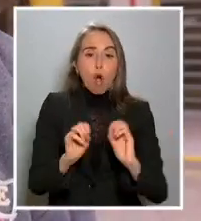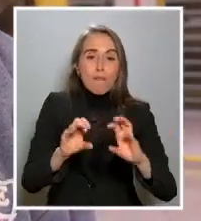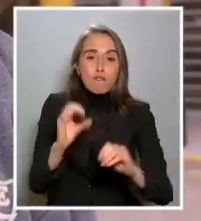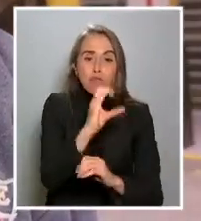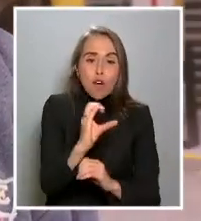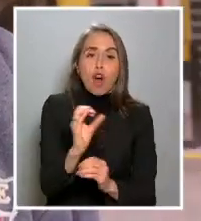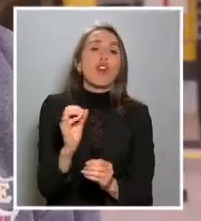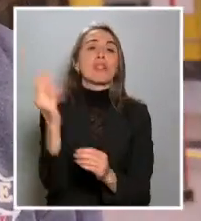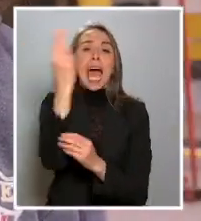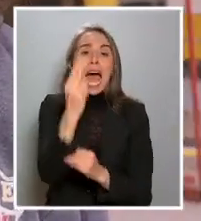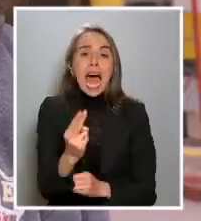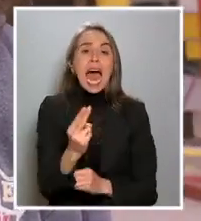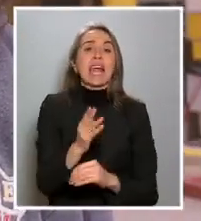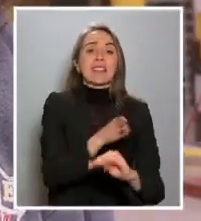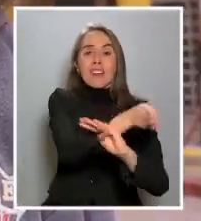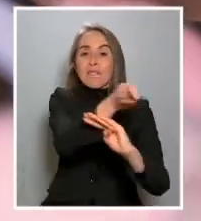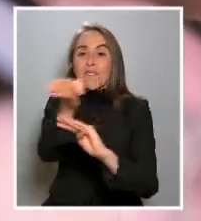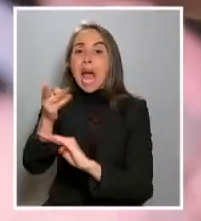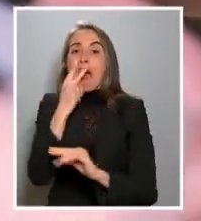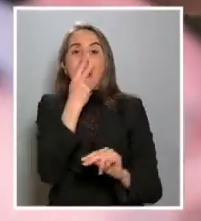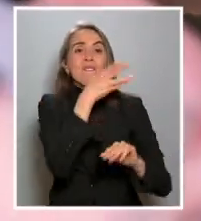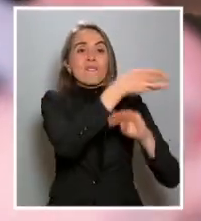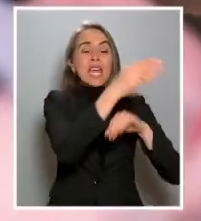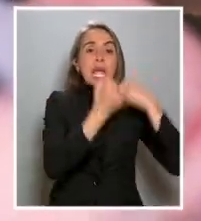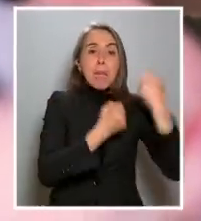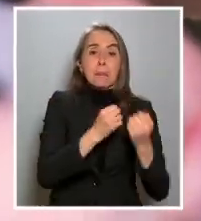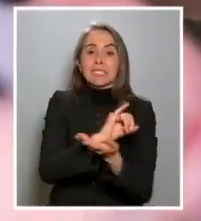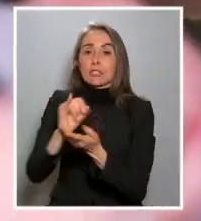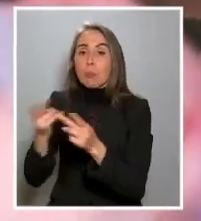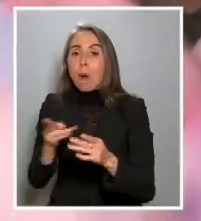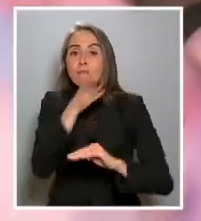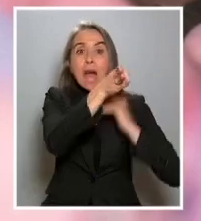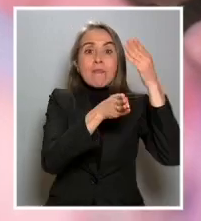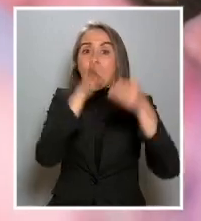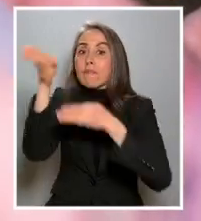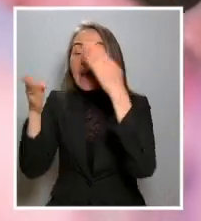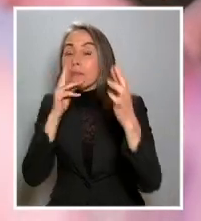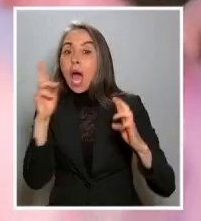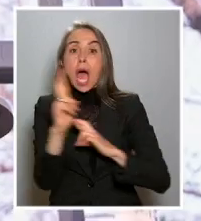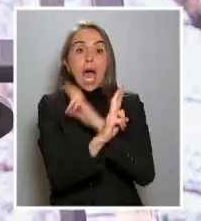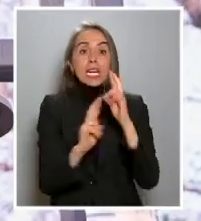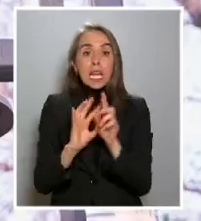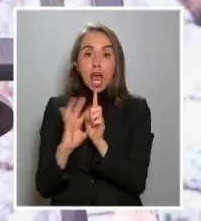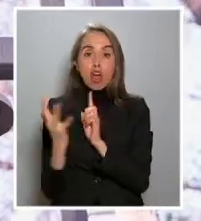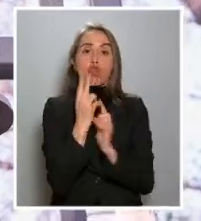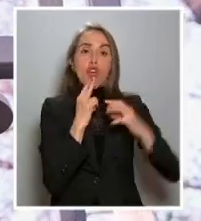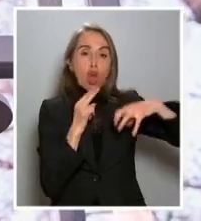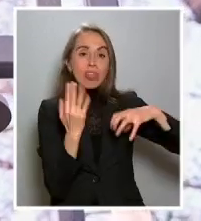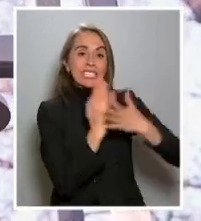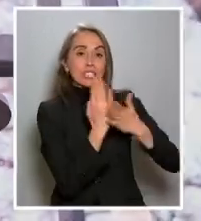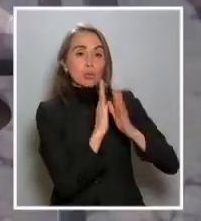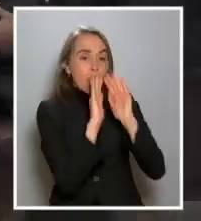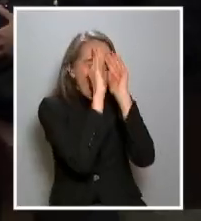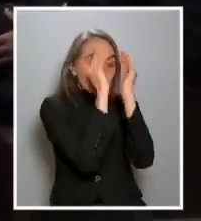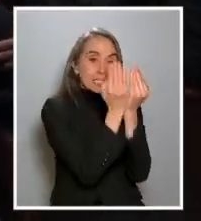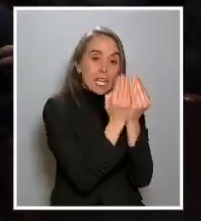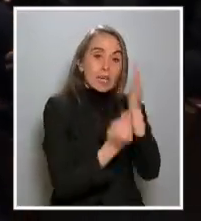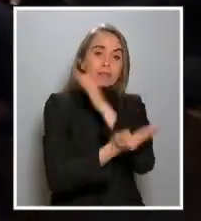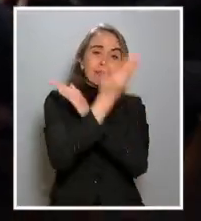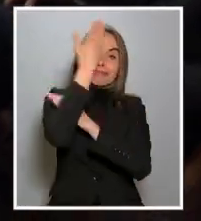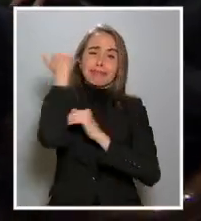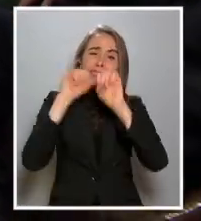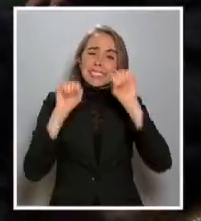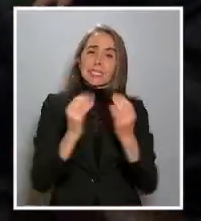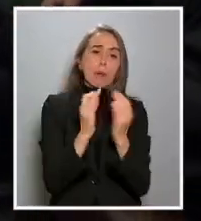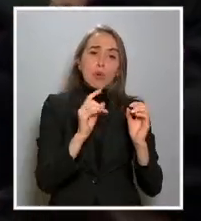cultura, arte, salida a terreno, visitas a empresas y a servicios públicos, relacionándose con su entorno y no quedándonos en anquilosados sistemas